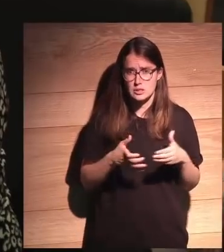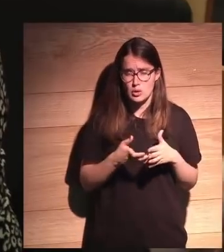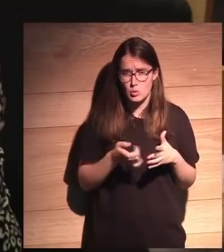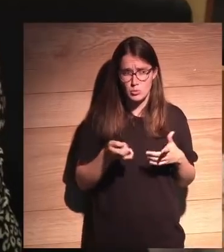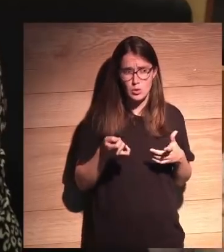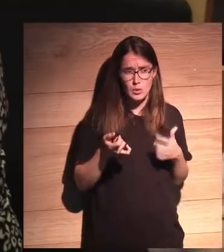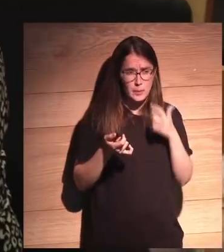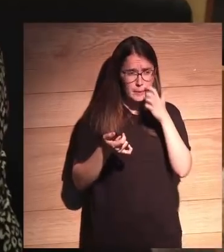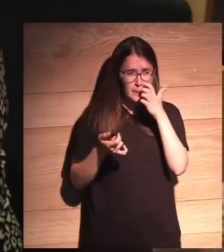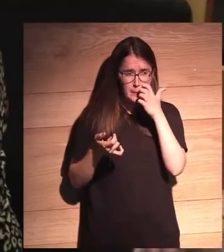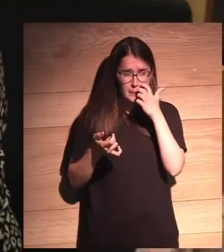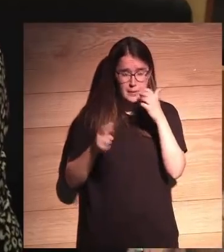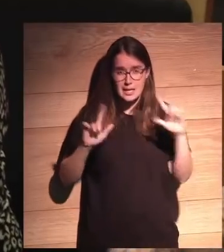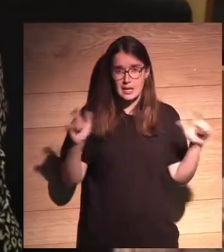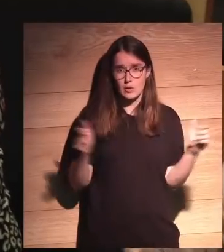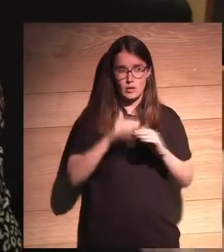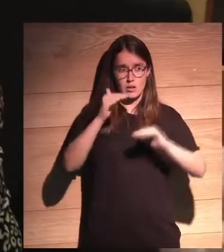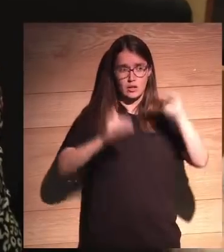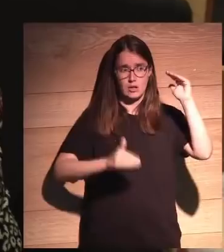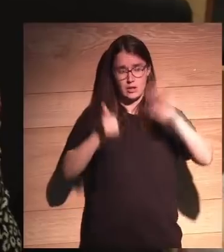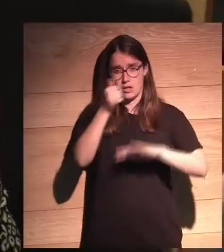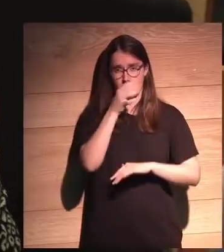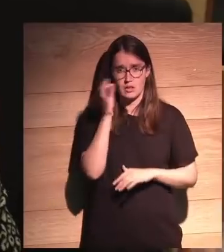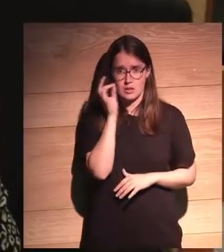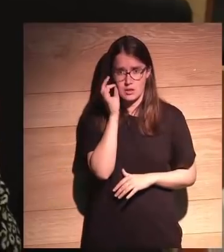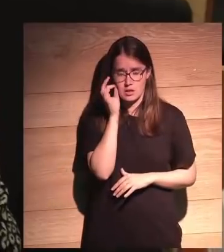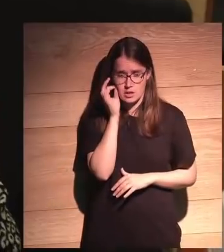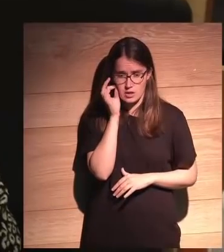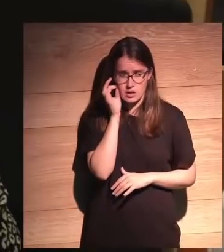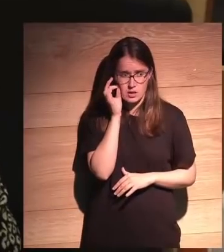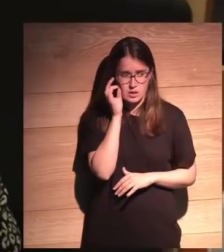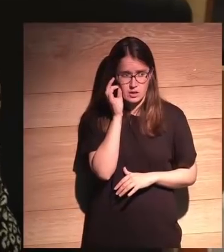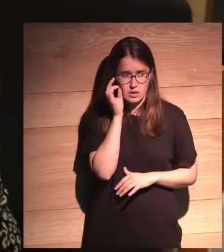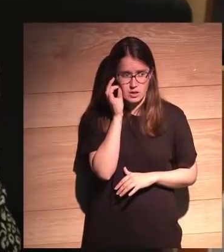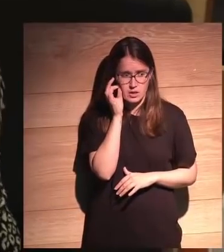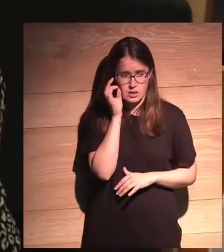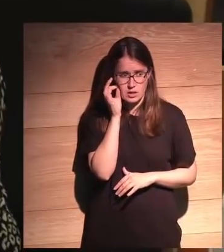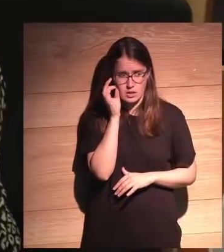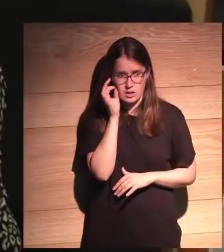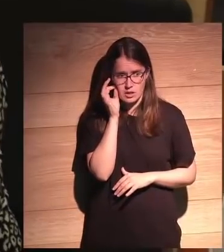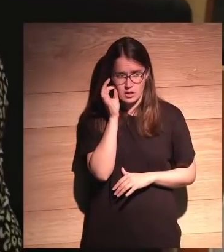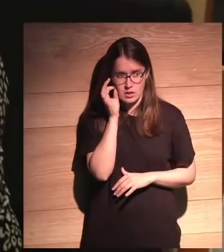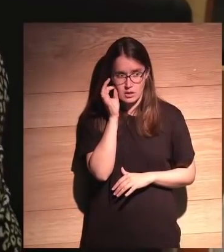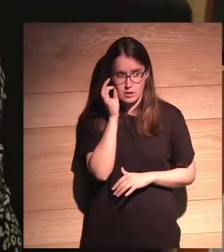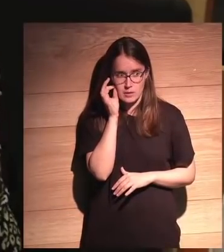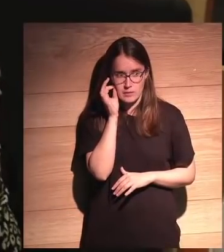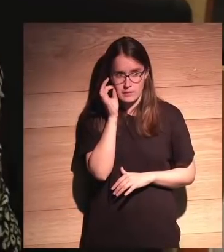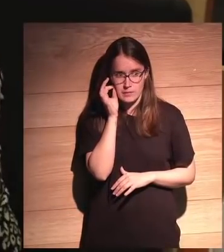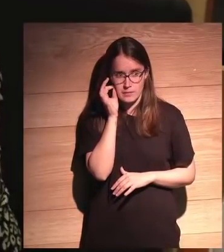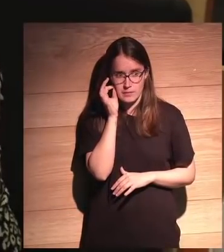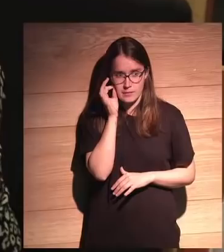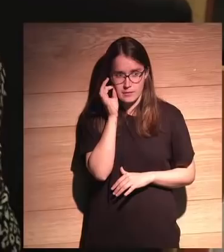poco reducir la brecha de género que tiene una de las enciclopedias hoy por hoy en Internet más buscadas.